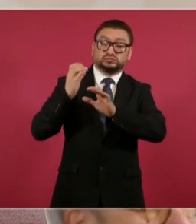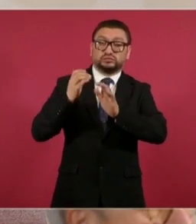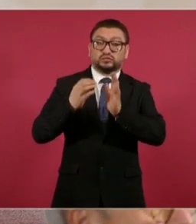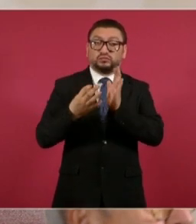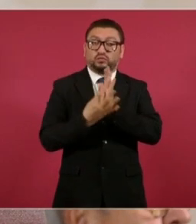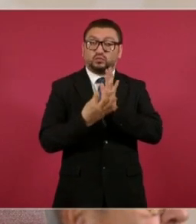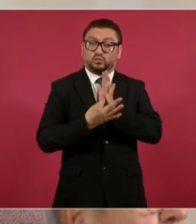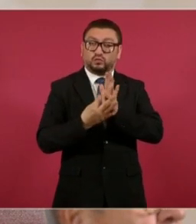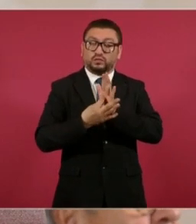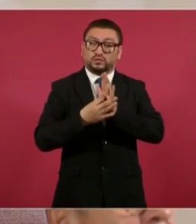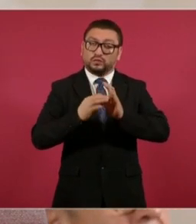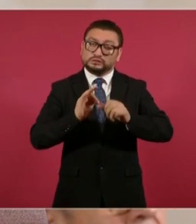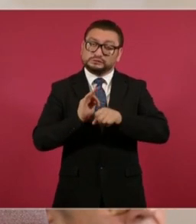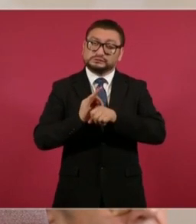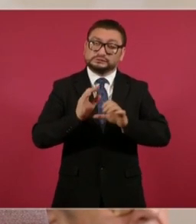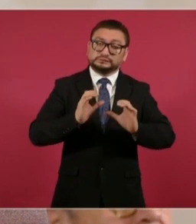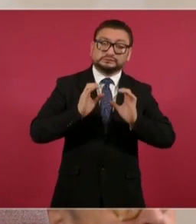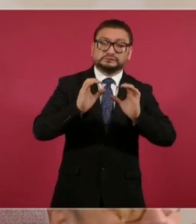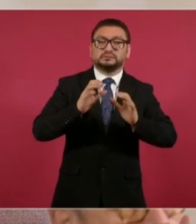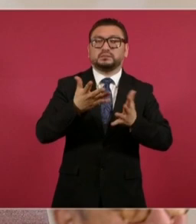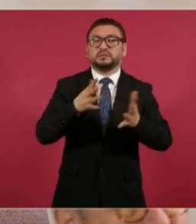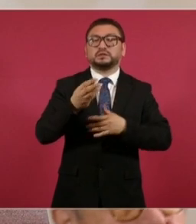blindadas como